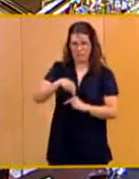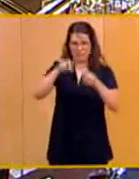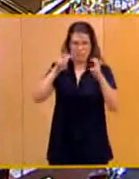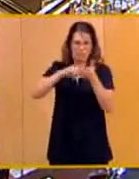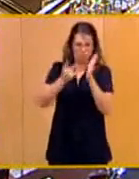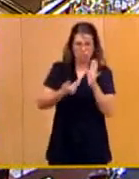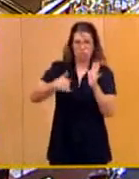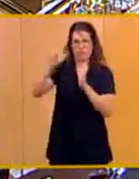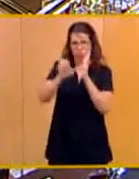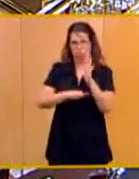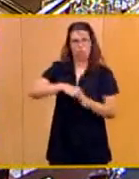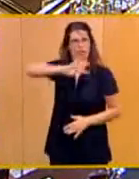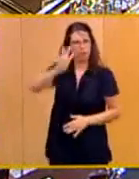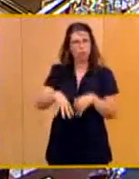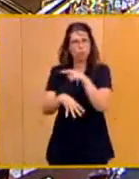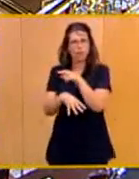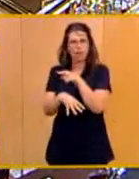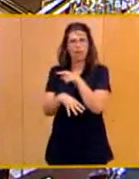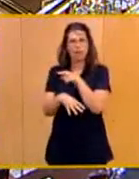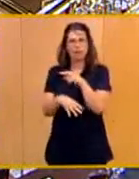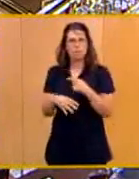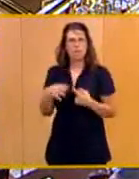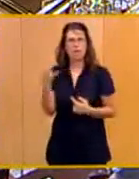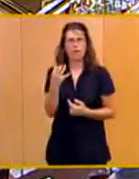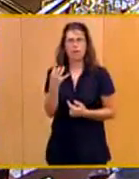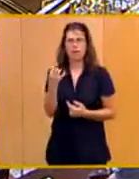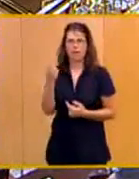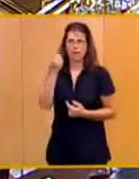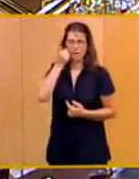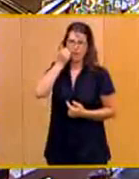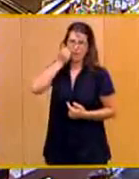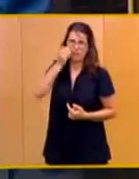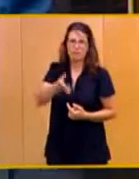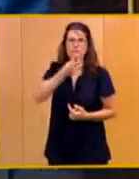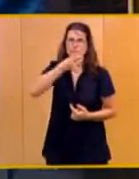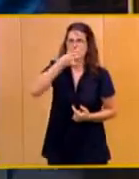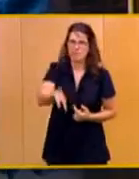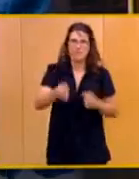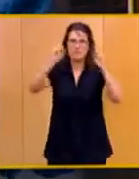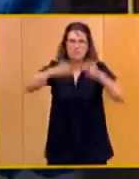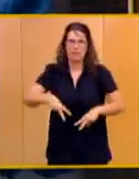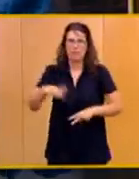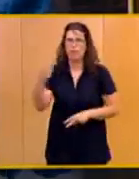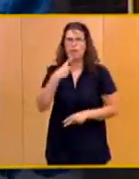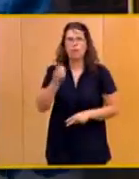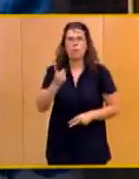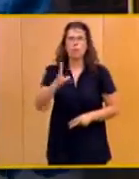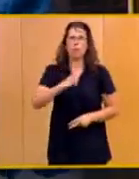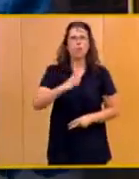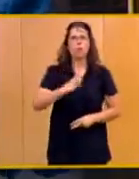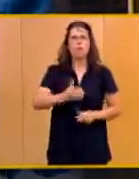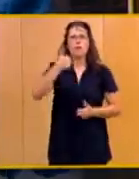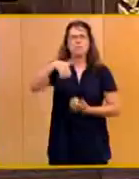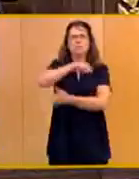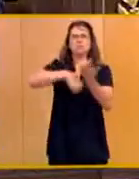Cataluña, hay que tener una cierta desfachatez para decir que no echemos leña al fuego después de lo que ustedes hicieron por todo